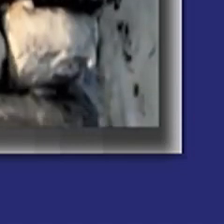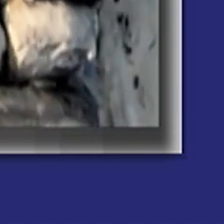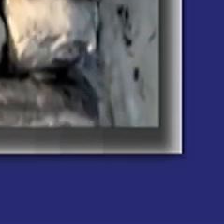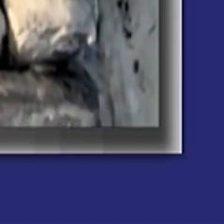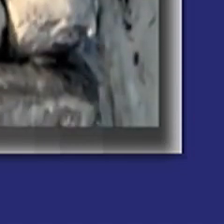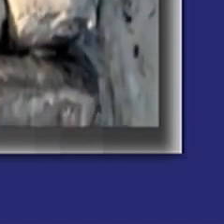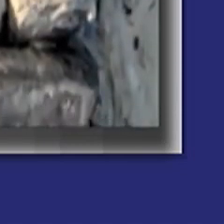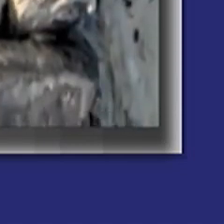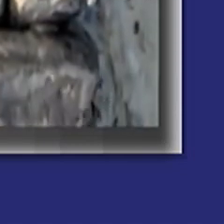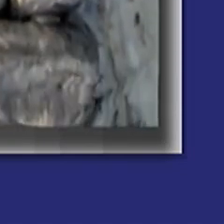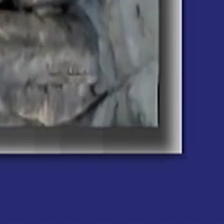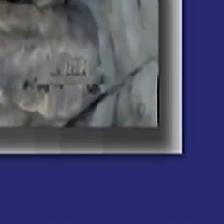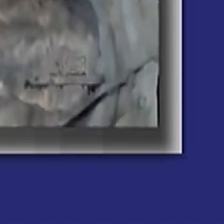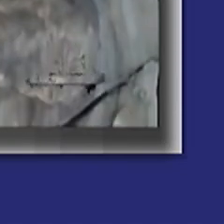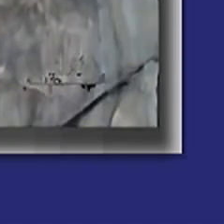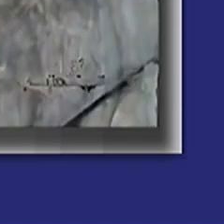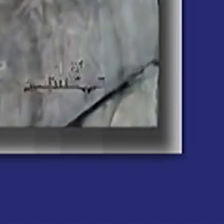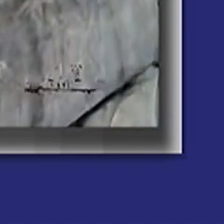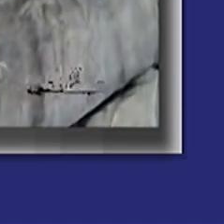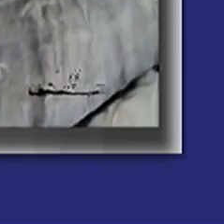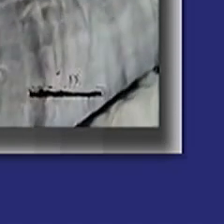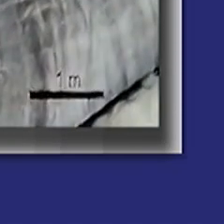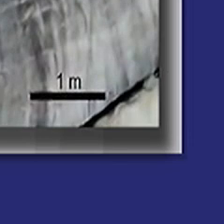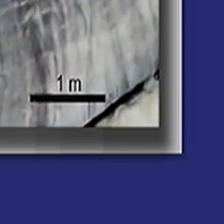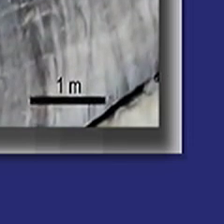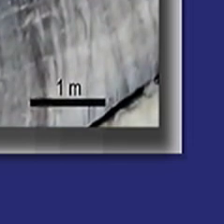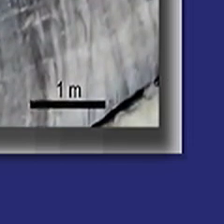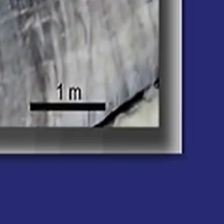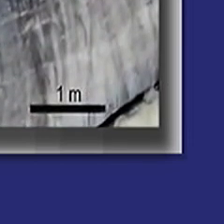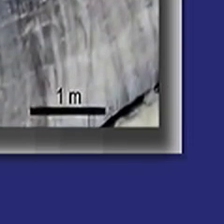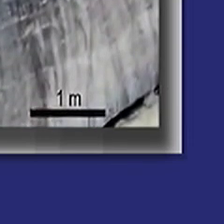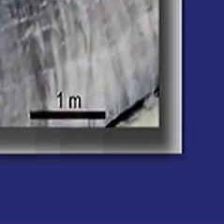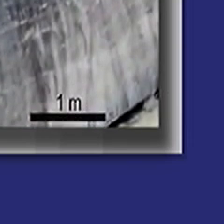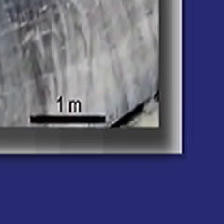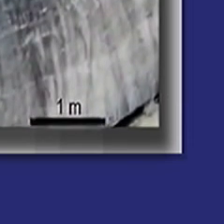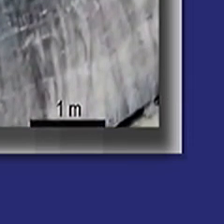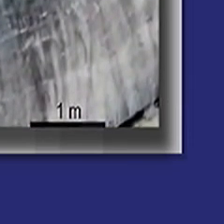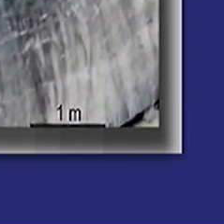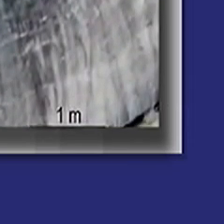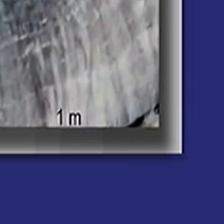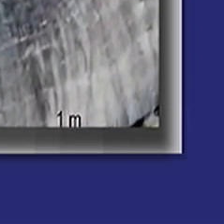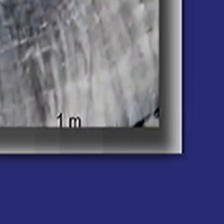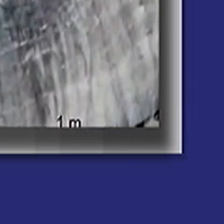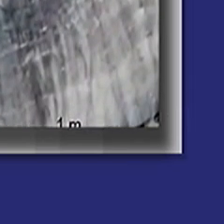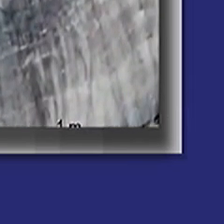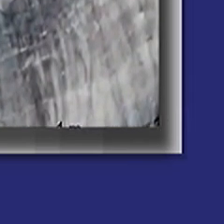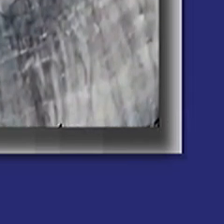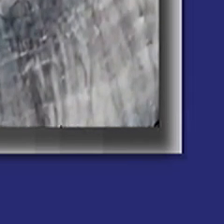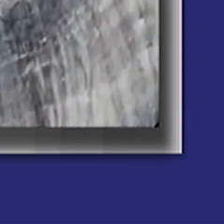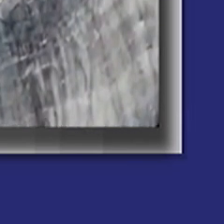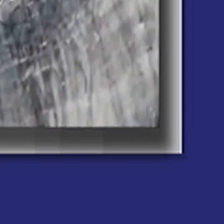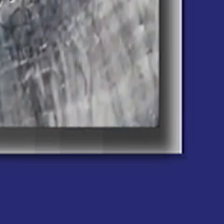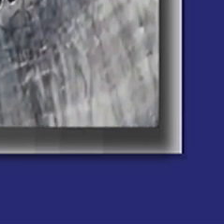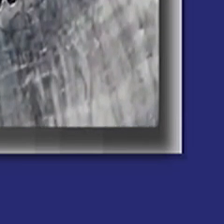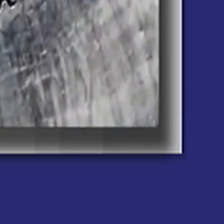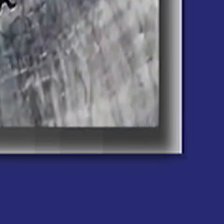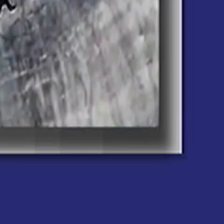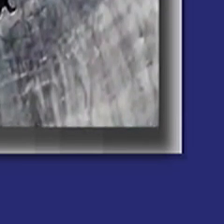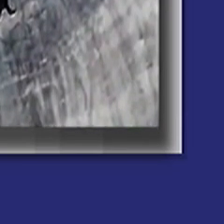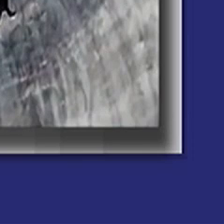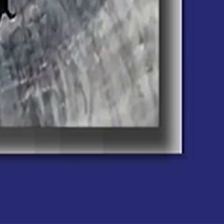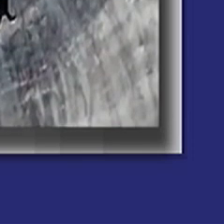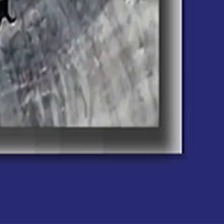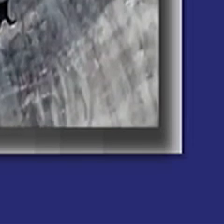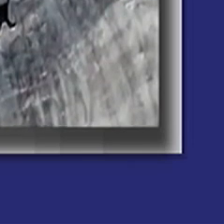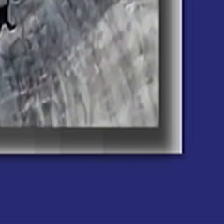El mapeo se ha logrado con la ayuda de drones, debido a que algunos petroglifos se encuentran en áreas inaccesibles. Los